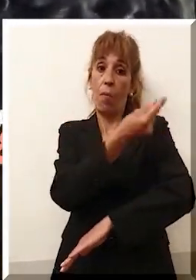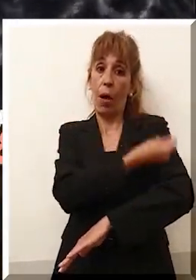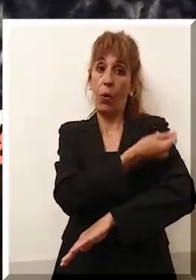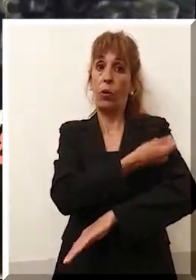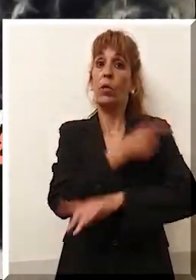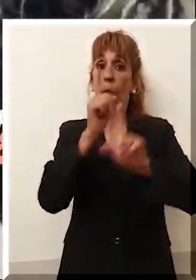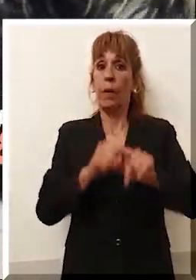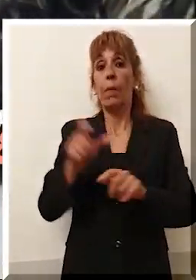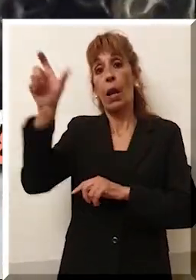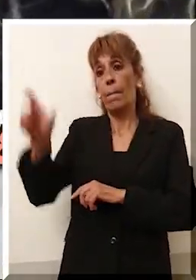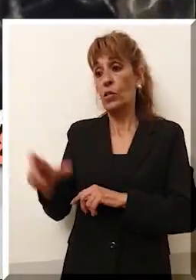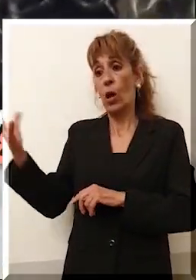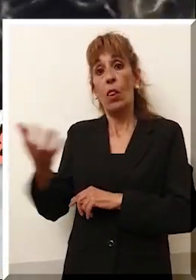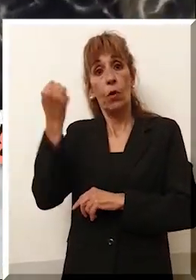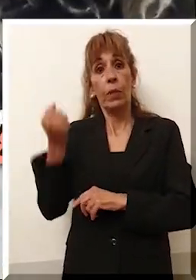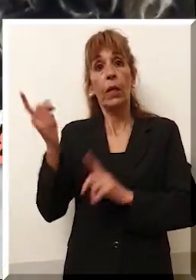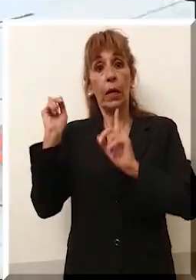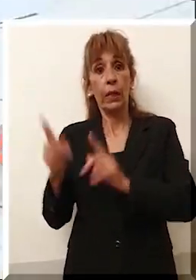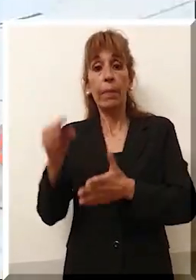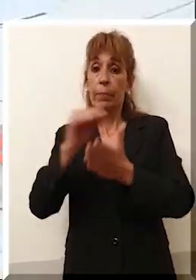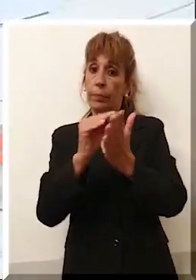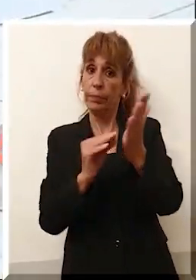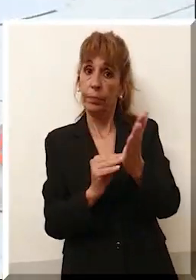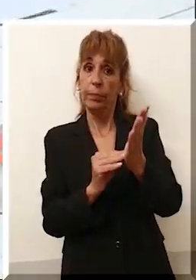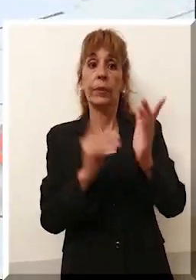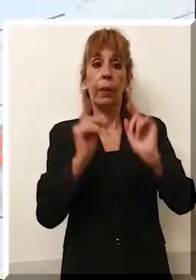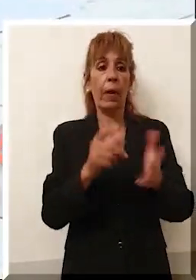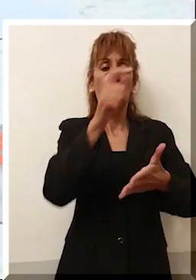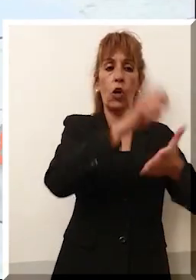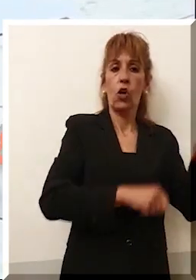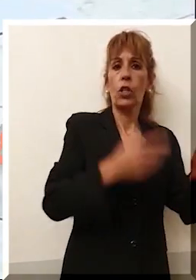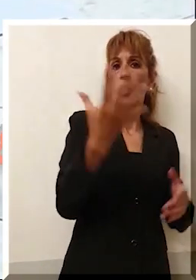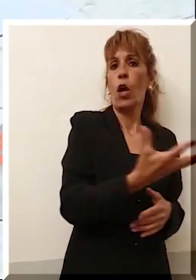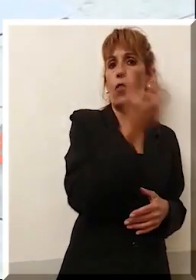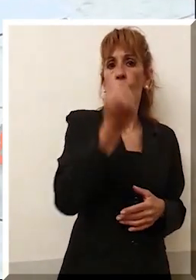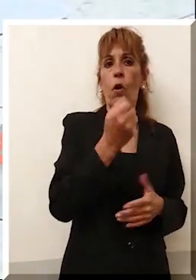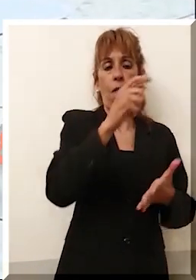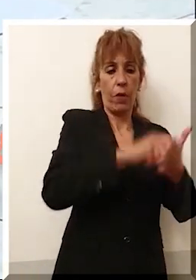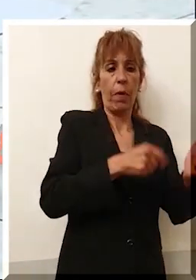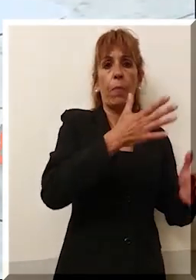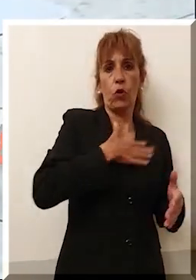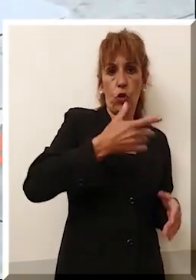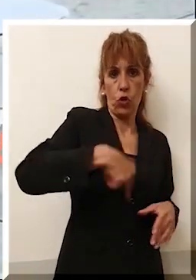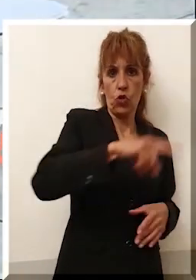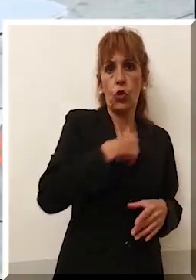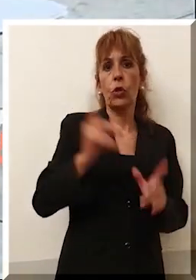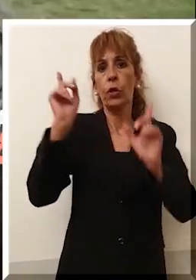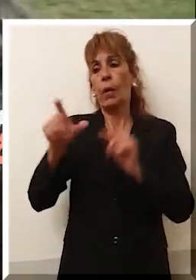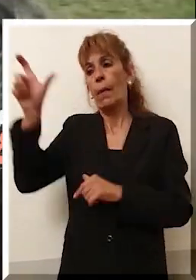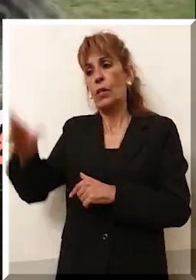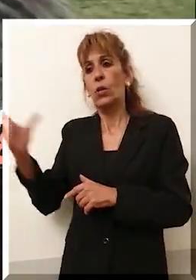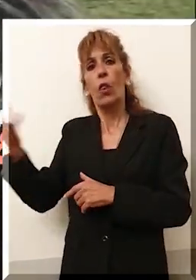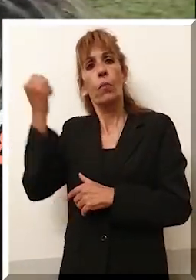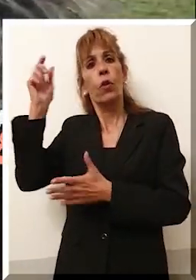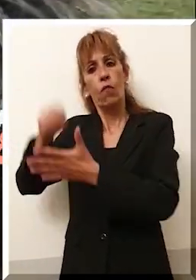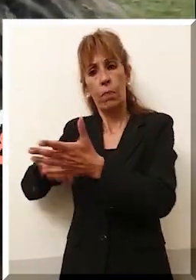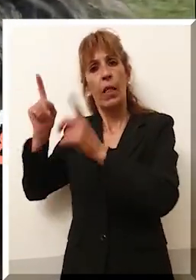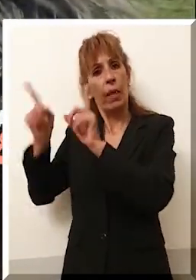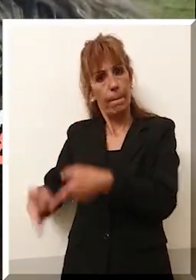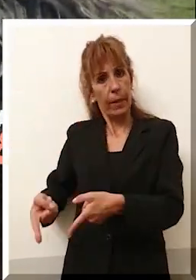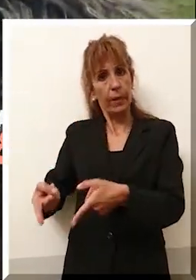que ellos registren, y el contrato de adopción donde firmamos nosotros y firma el adoptante.